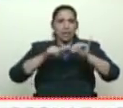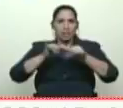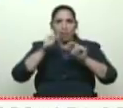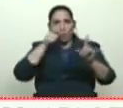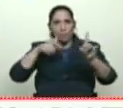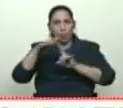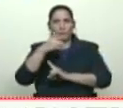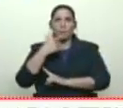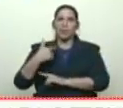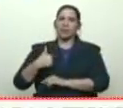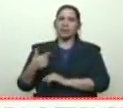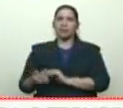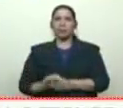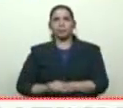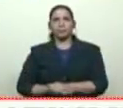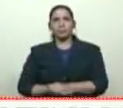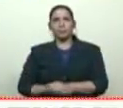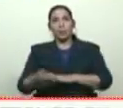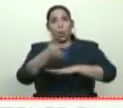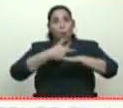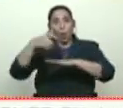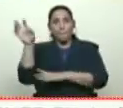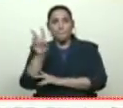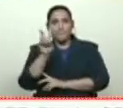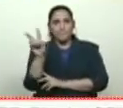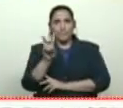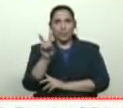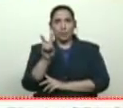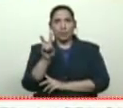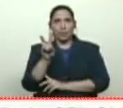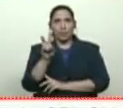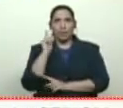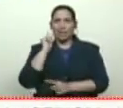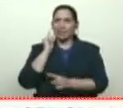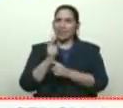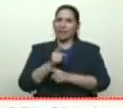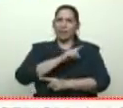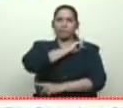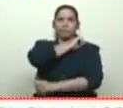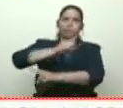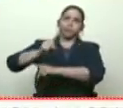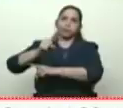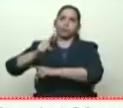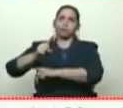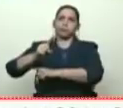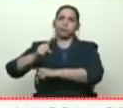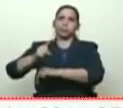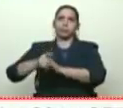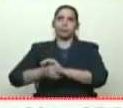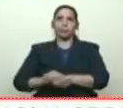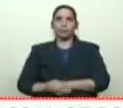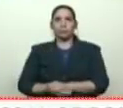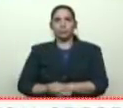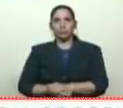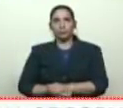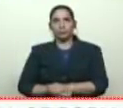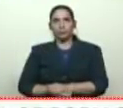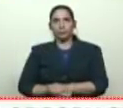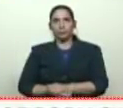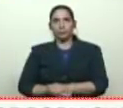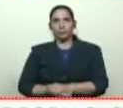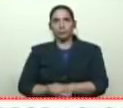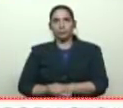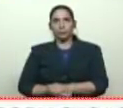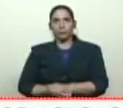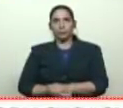me decía, el gobierno venezolano tiene que denunciar, tiene que demandar, exactamente era